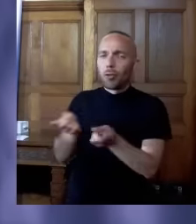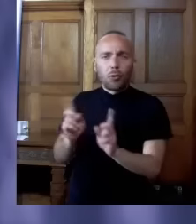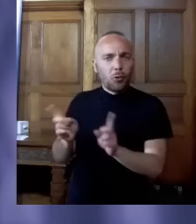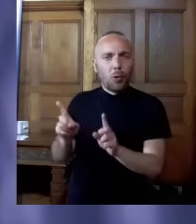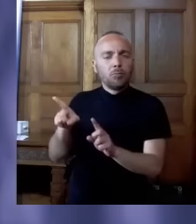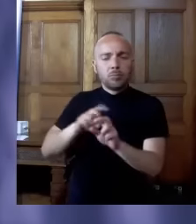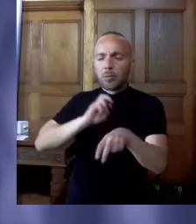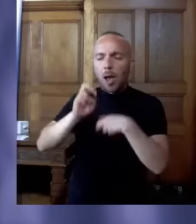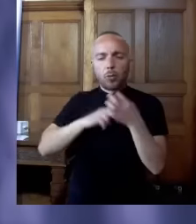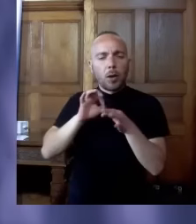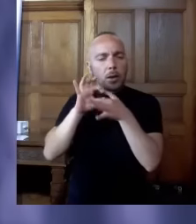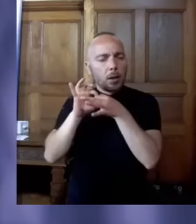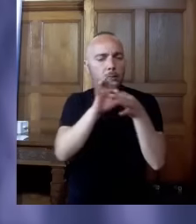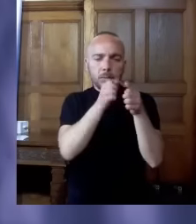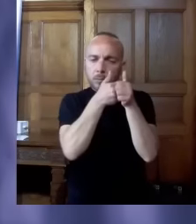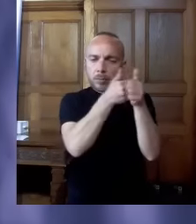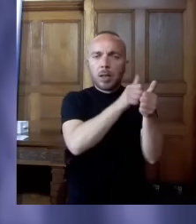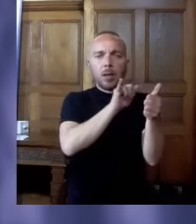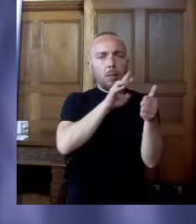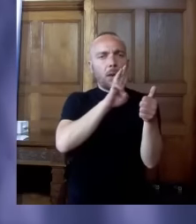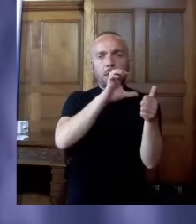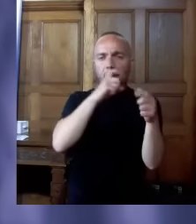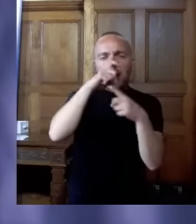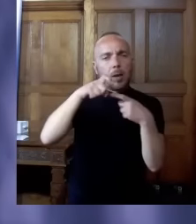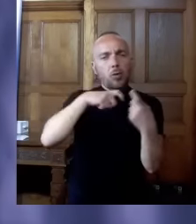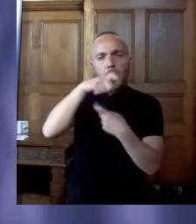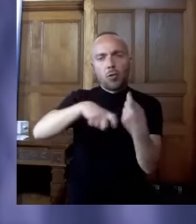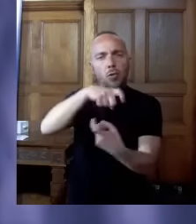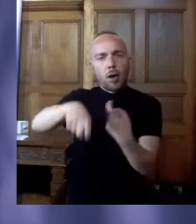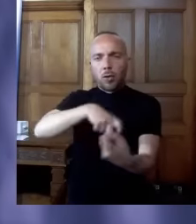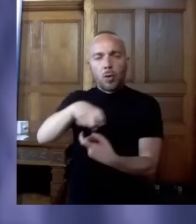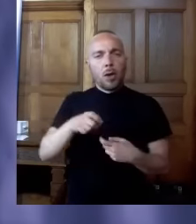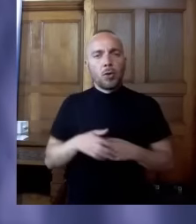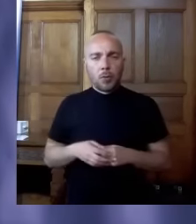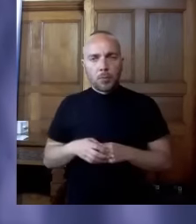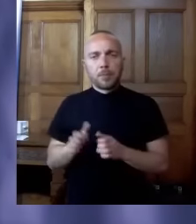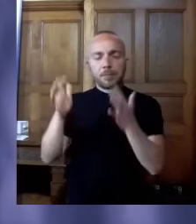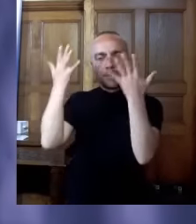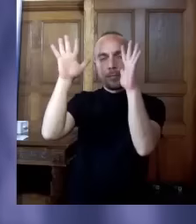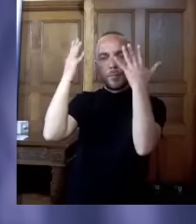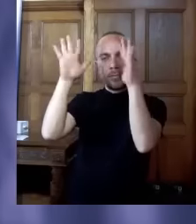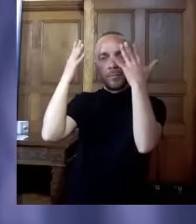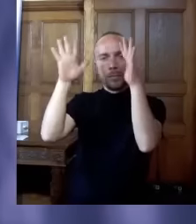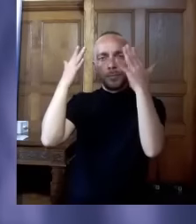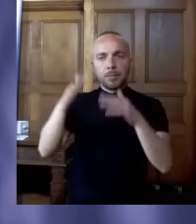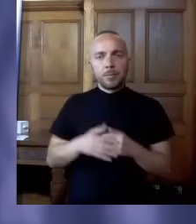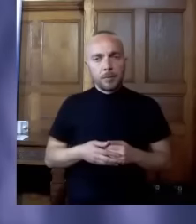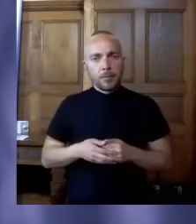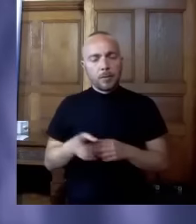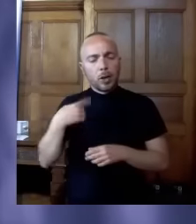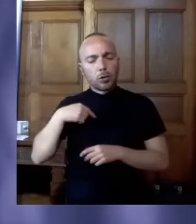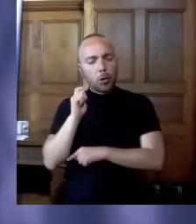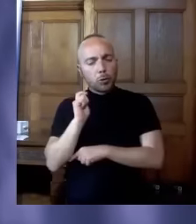actualizas en base al ipc todos los años logramos que determinados